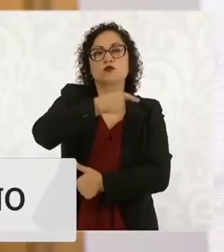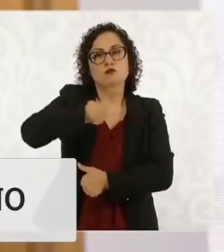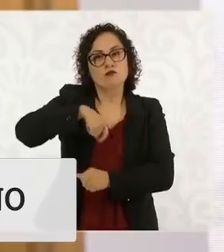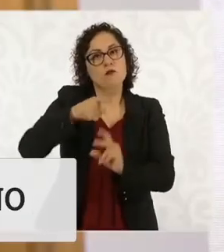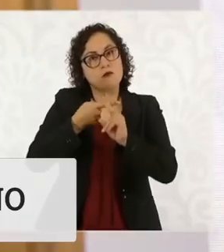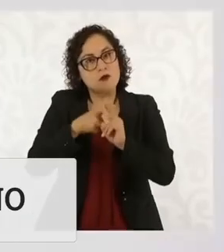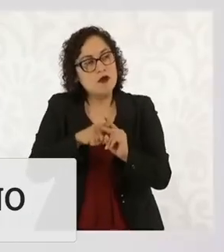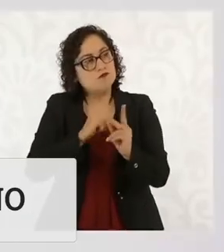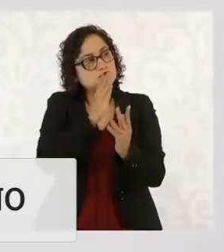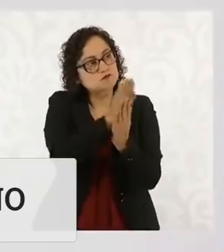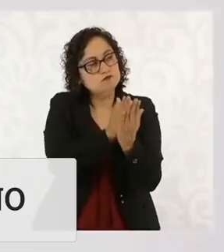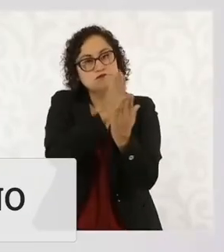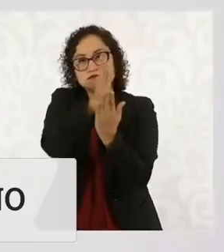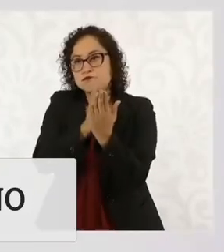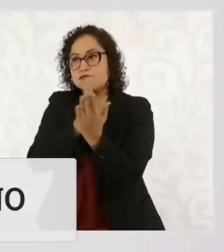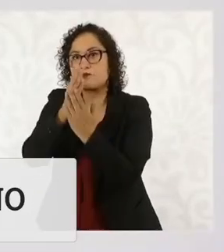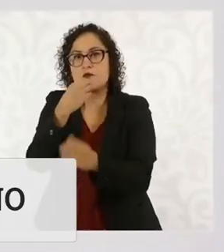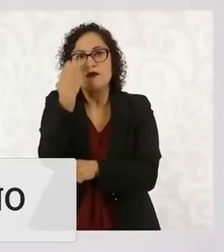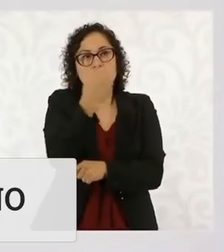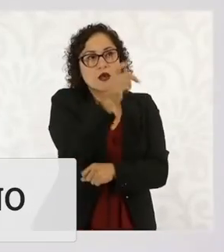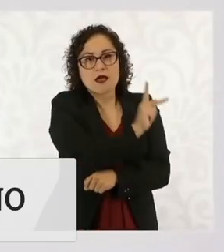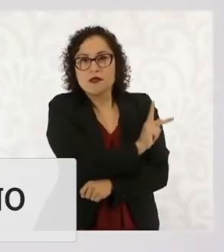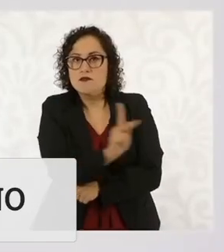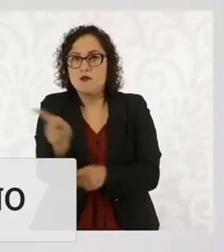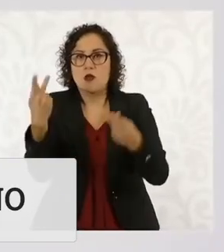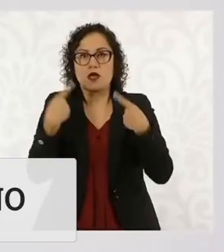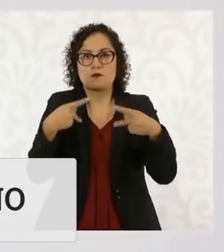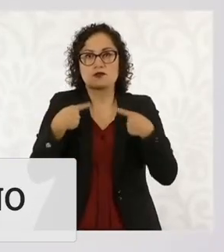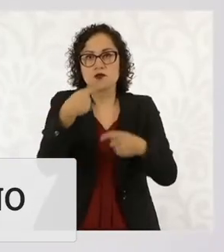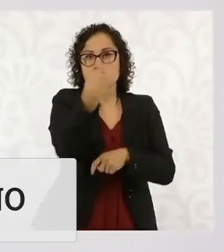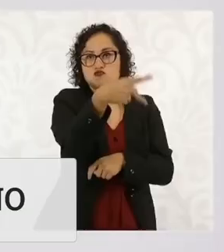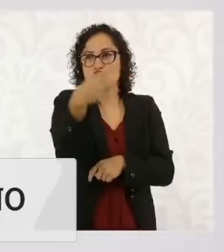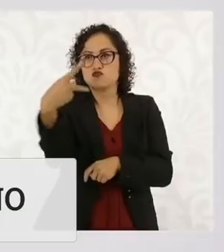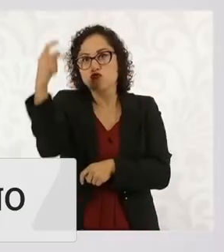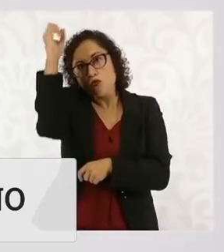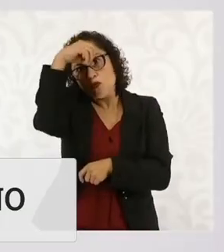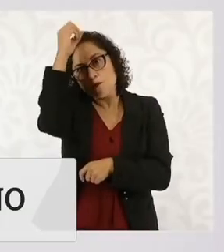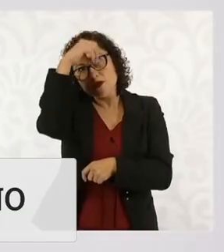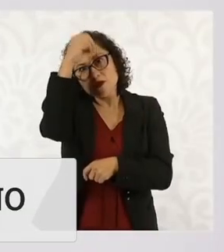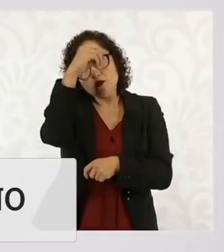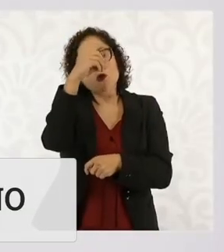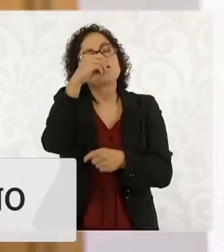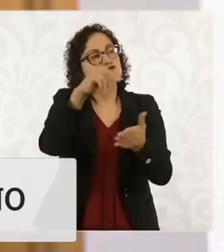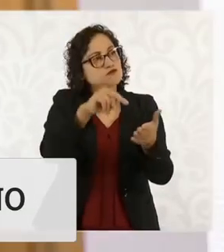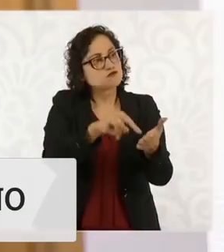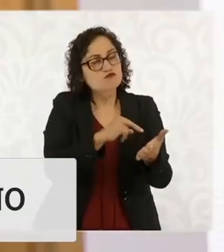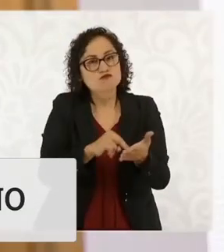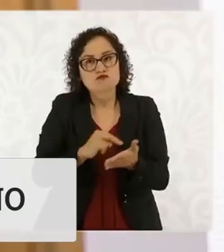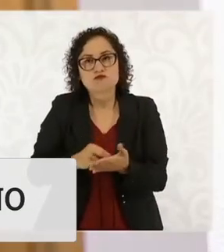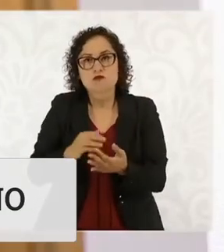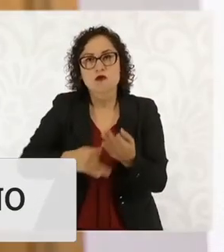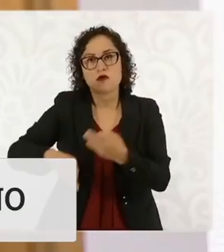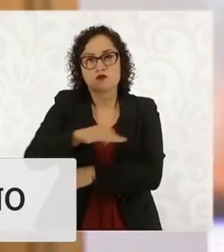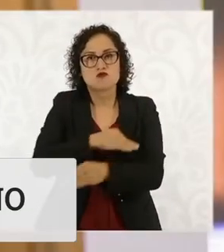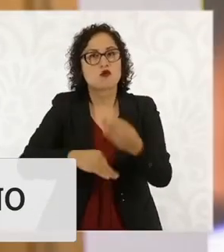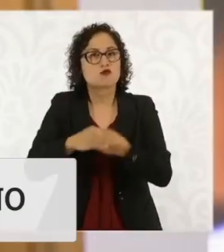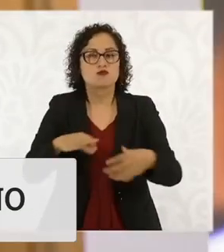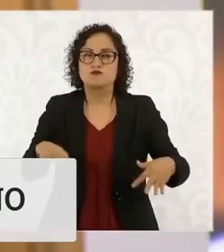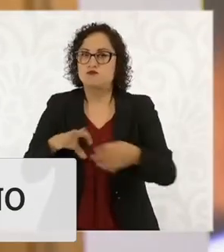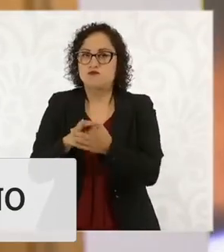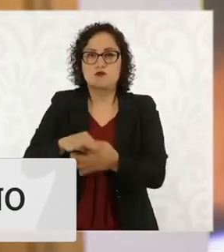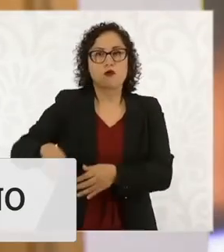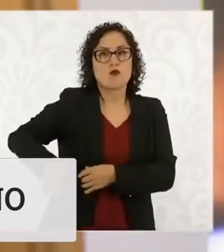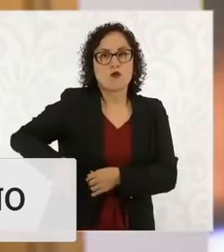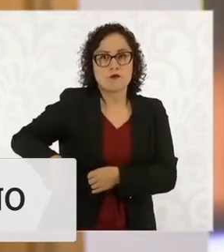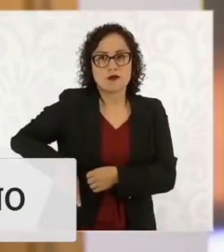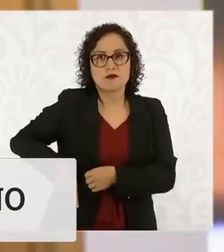escuela. Cada maestro y maestra va a tomar la decisión en conjunto con el gobierno.